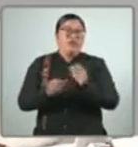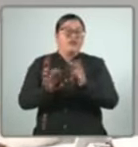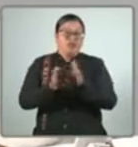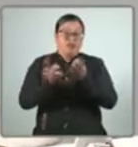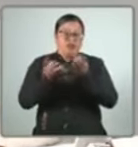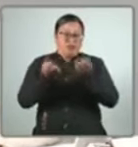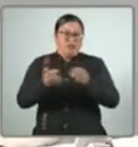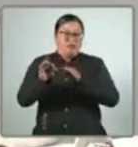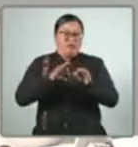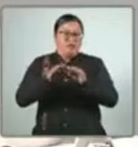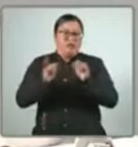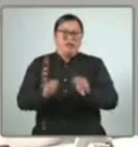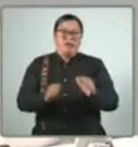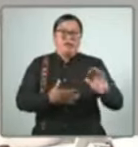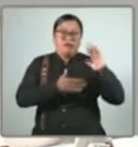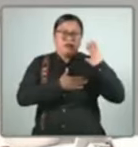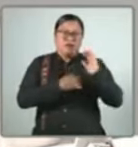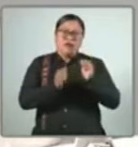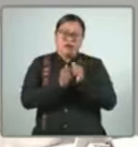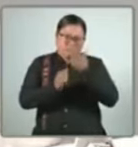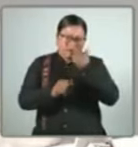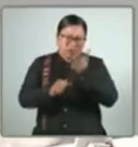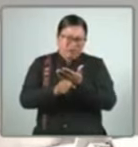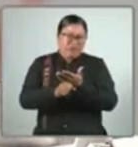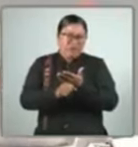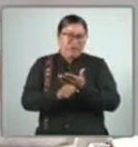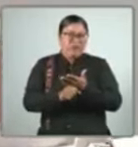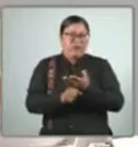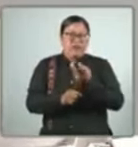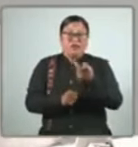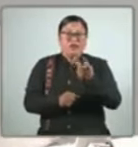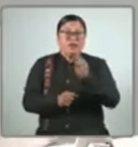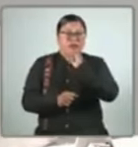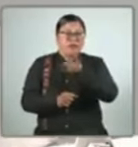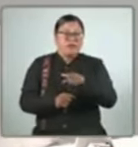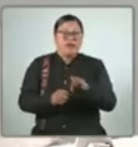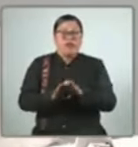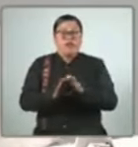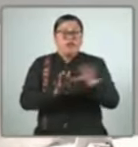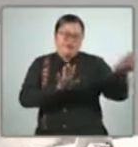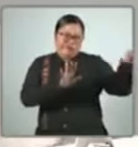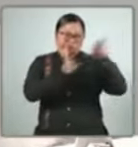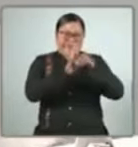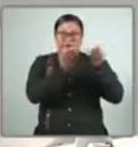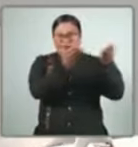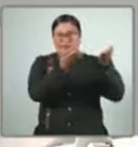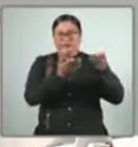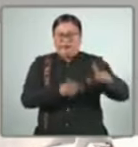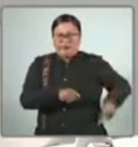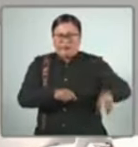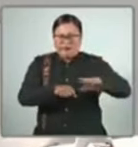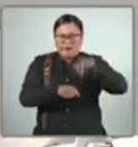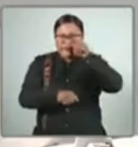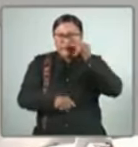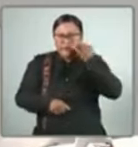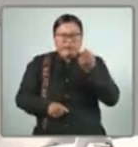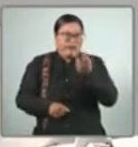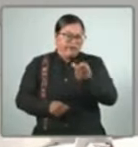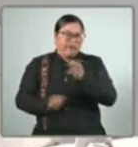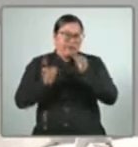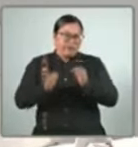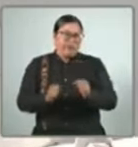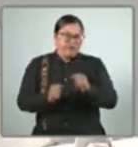trabajando, con mucho compromiso, con mucha responsabilidad y pues sobre todo con el ejemplo que tenemos de nuestro gobernador, sí vamos a